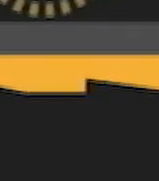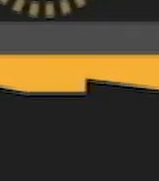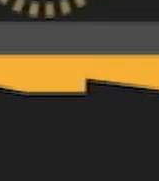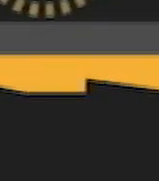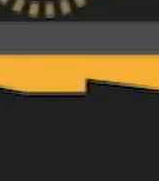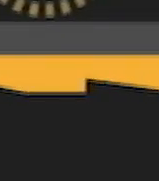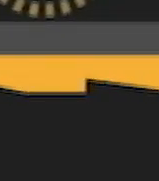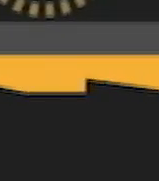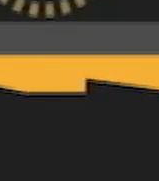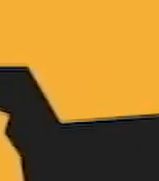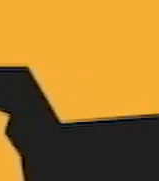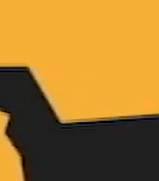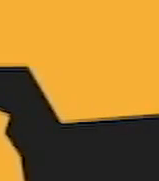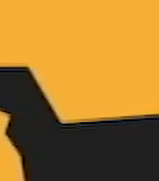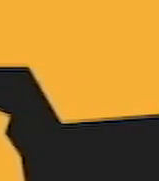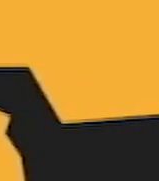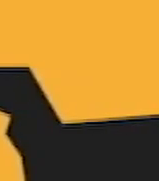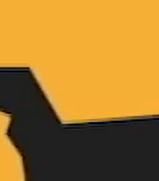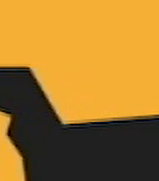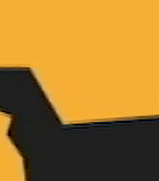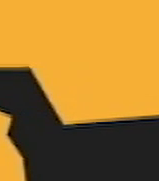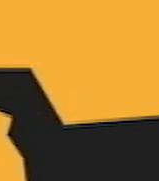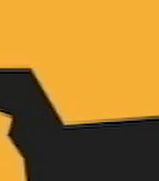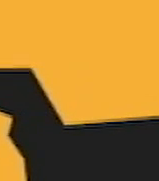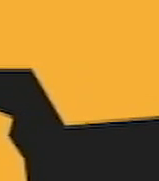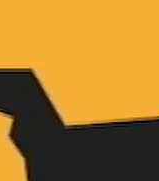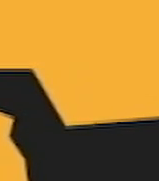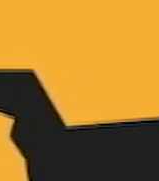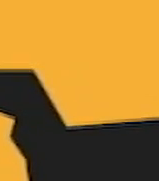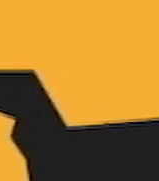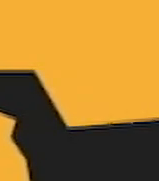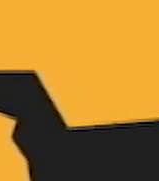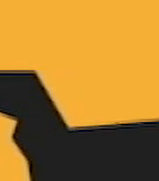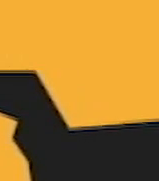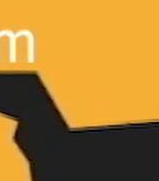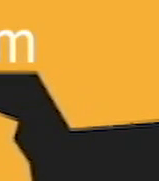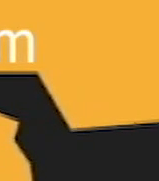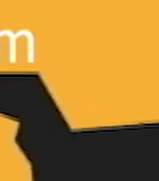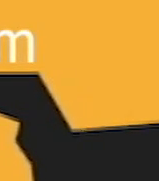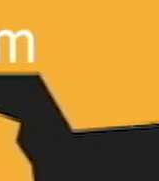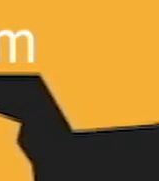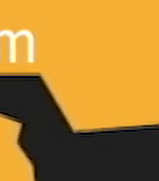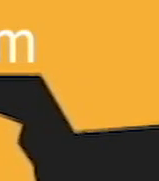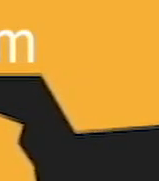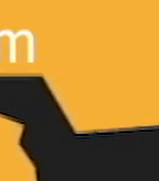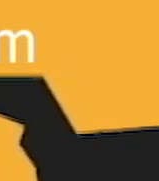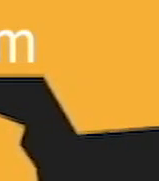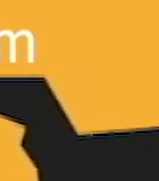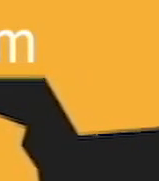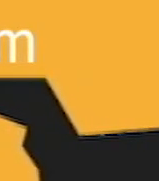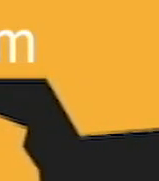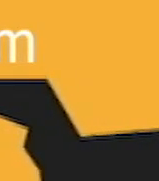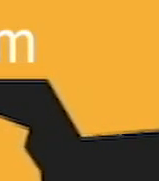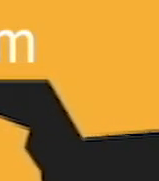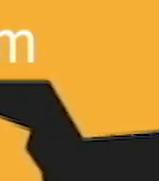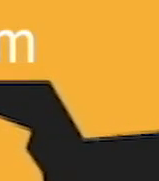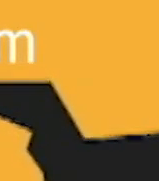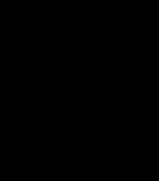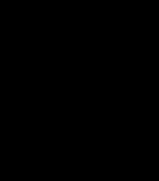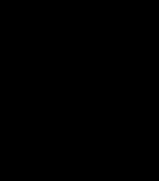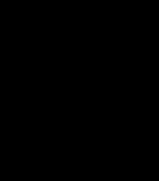a transportar mercancías. Documentales UNED, aquí por 13, Costa Rica Televisión.